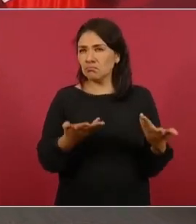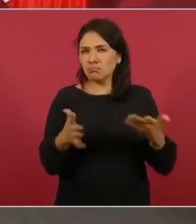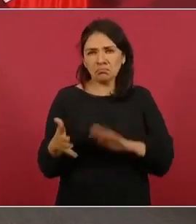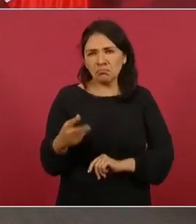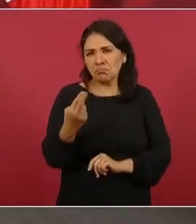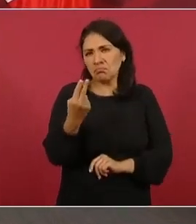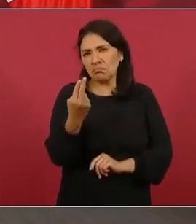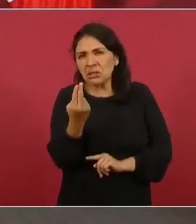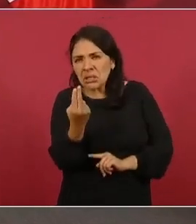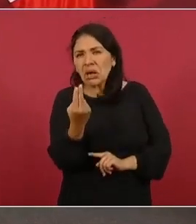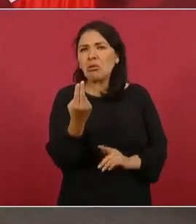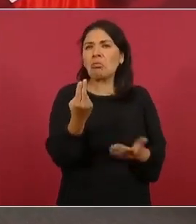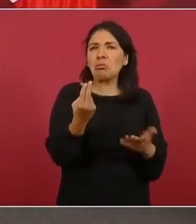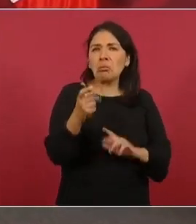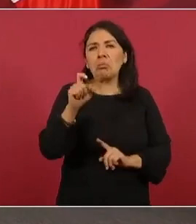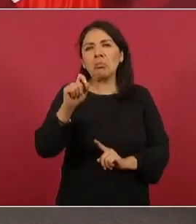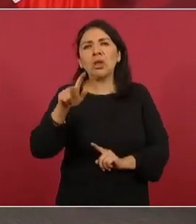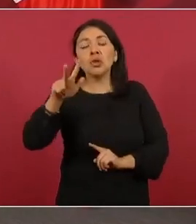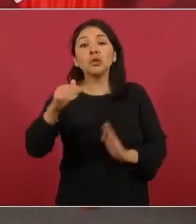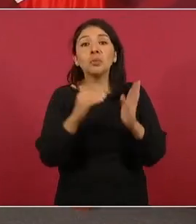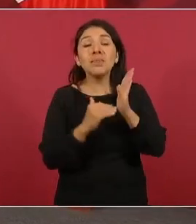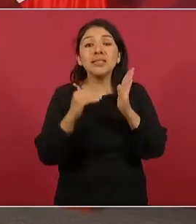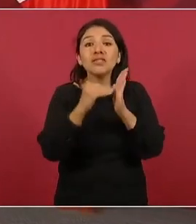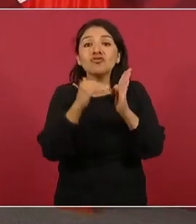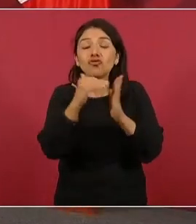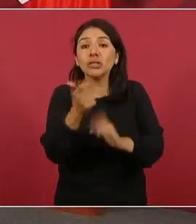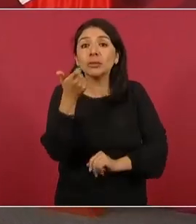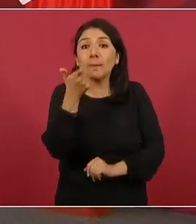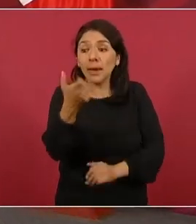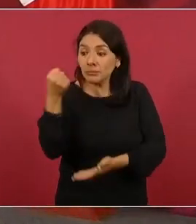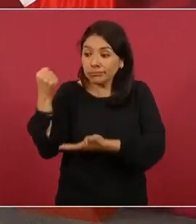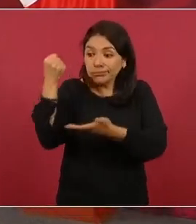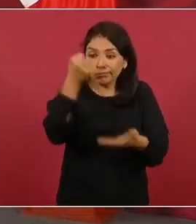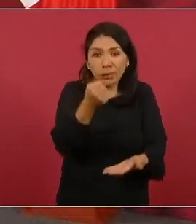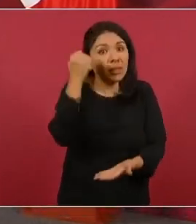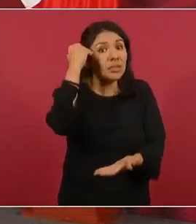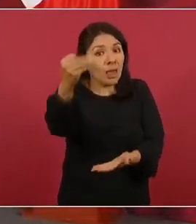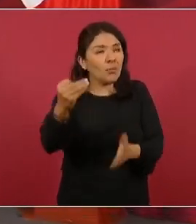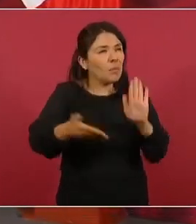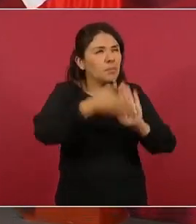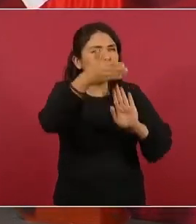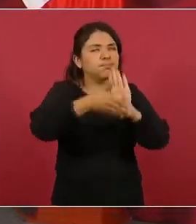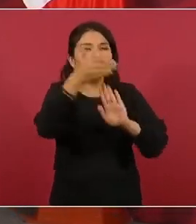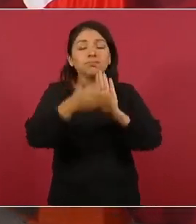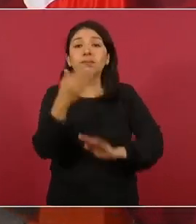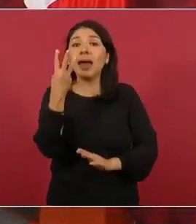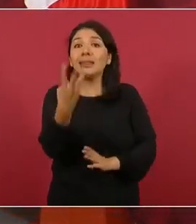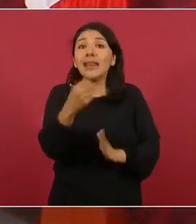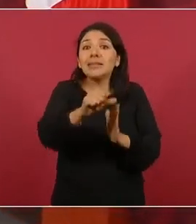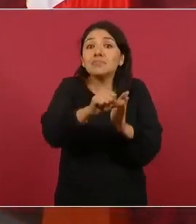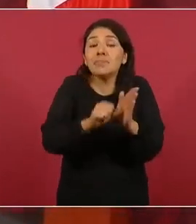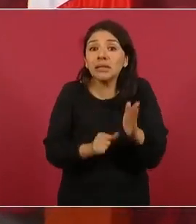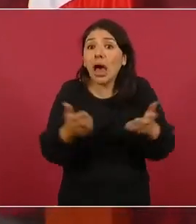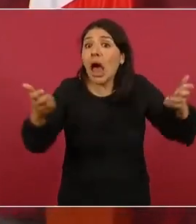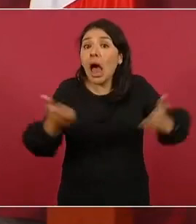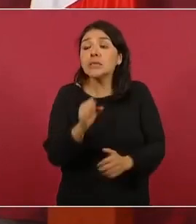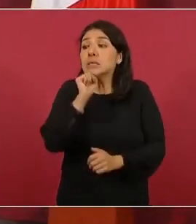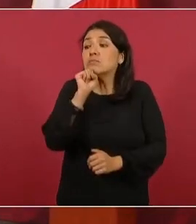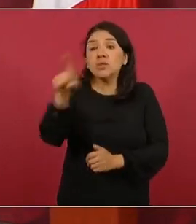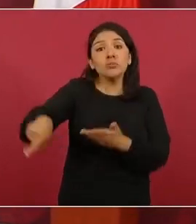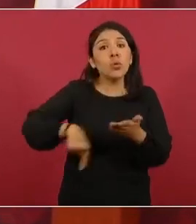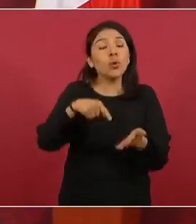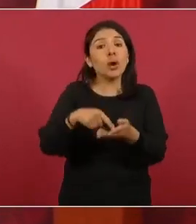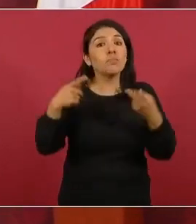25, 28 millones de pesos en 3 meses, construidos por los